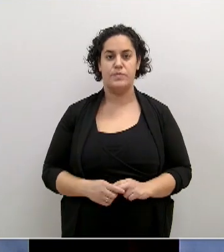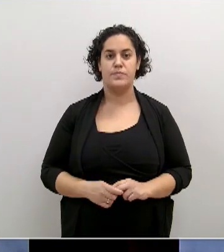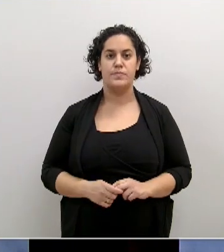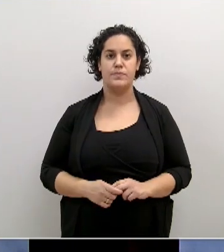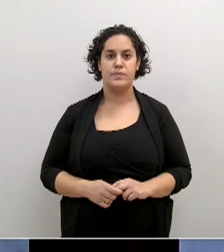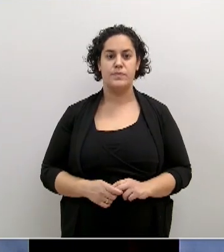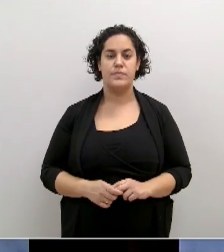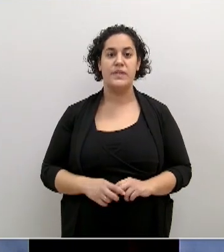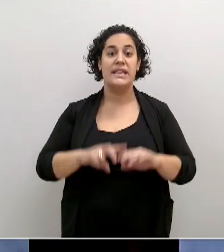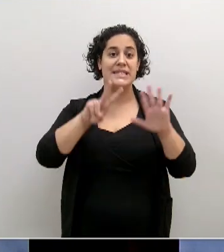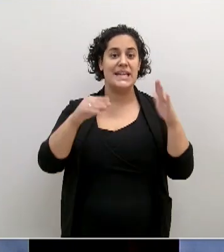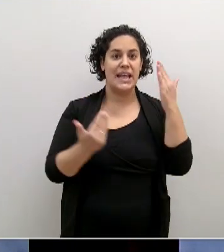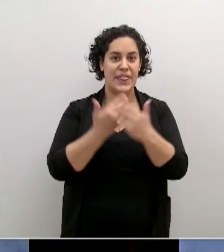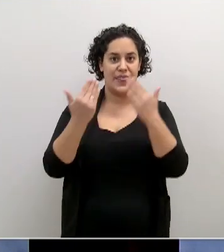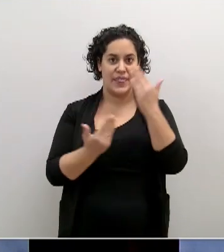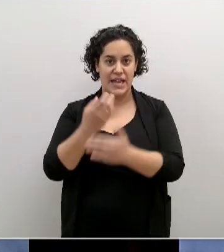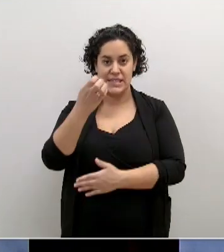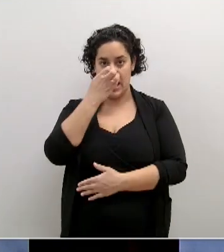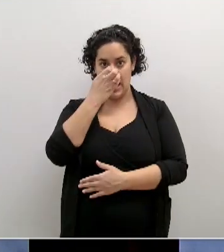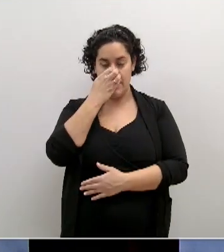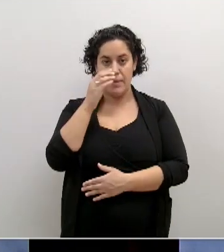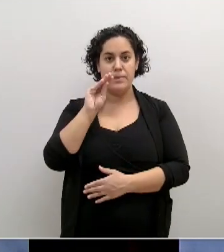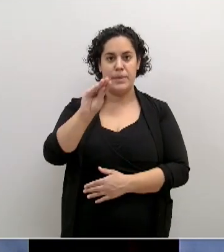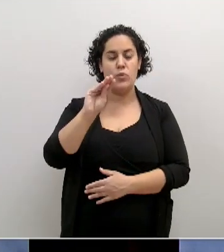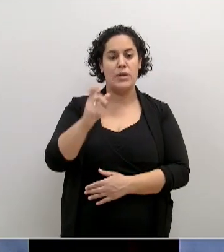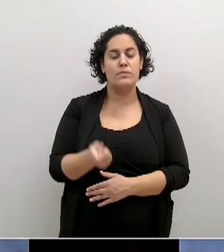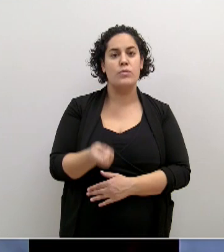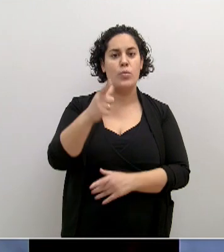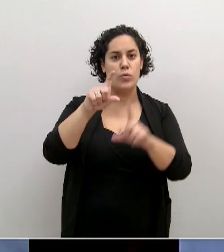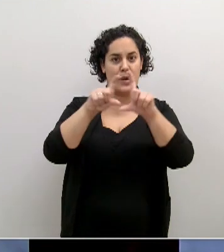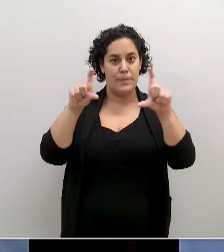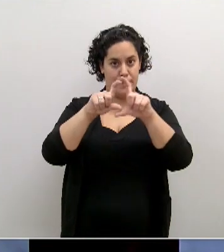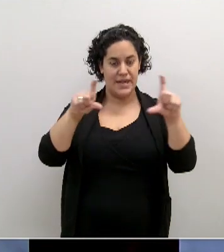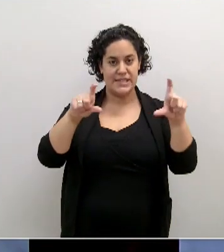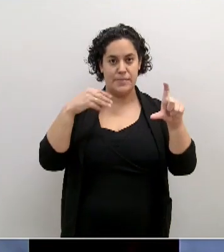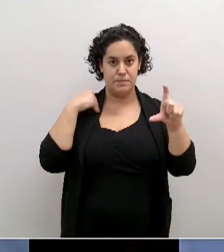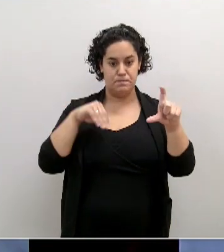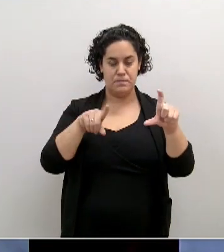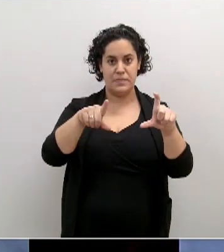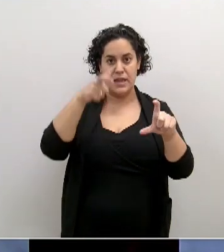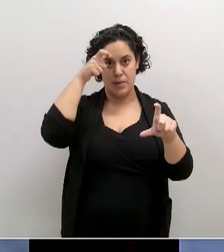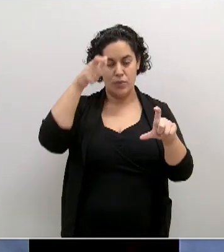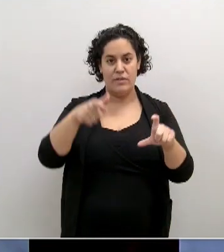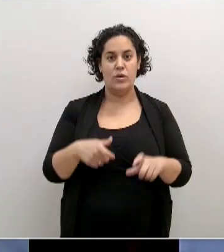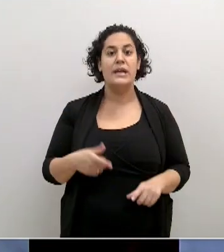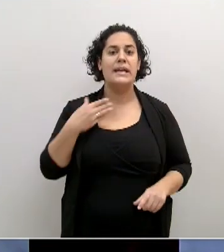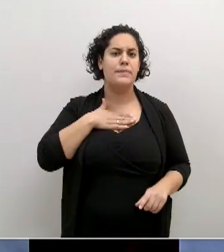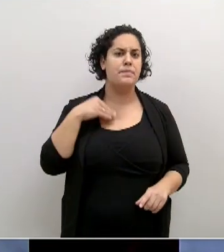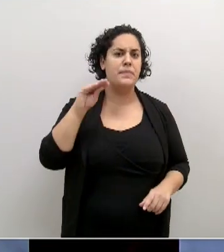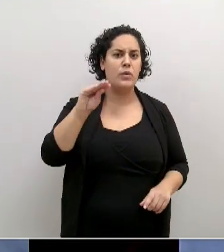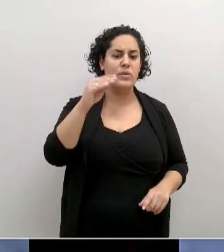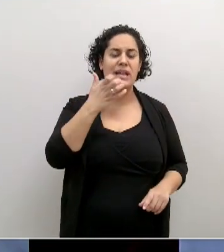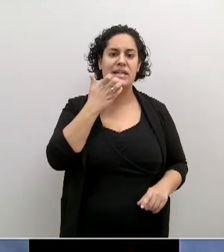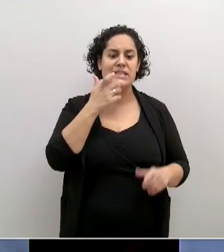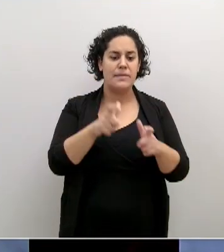7 Días Alama pregunta por el brote en una empresa de la localidad. Quieren saber si se ha confirmado algún contagio más, cuánto tiempo va a durar